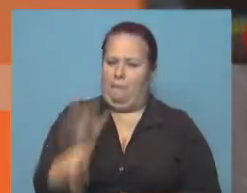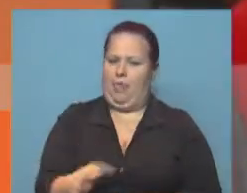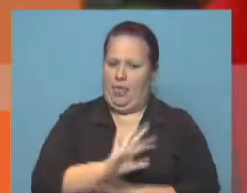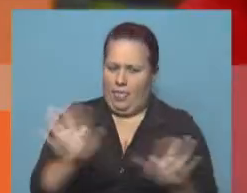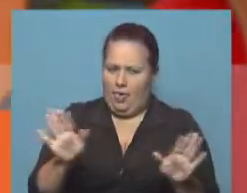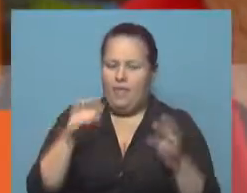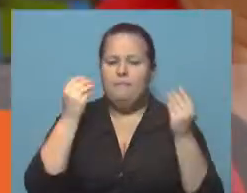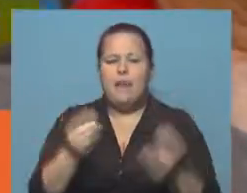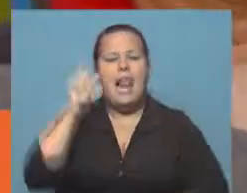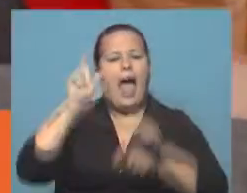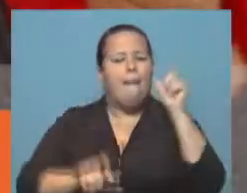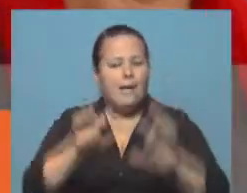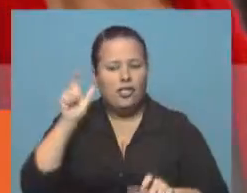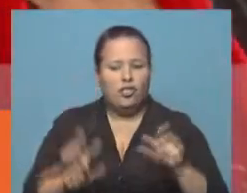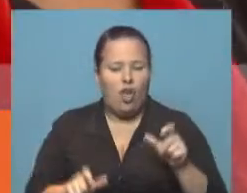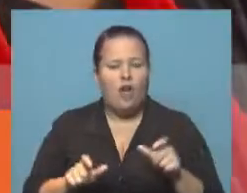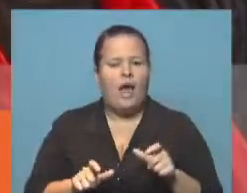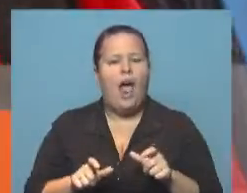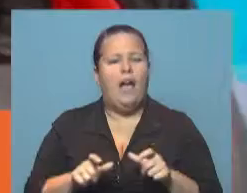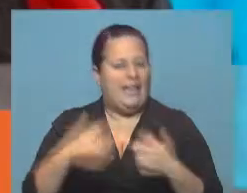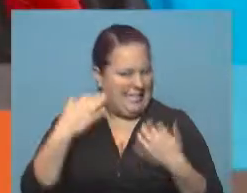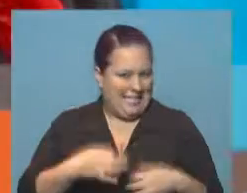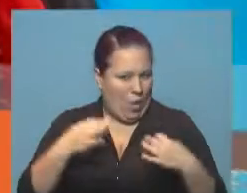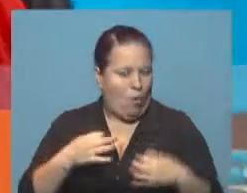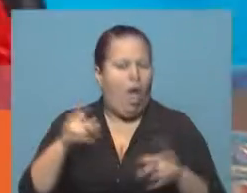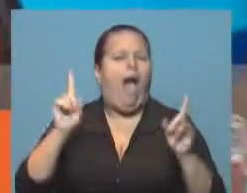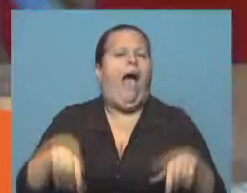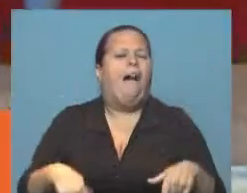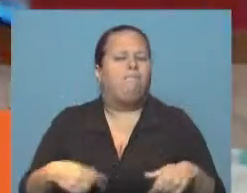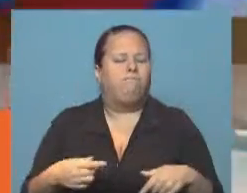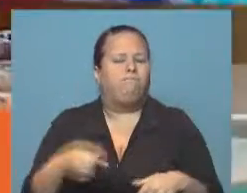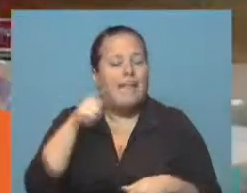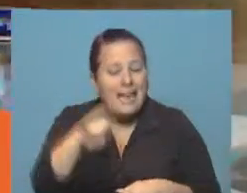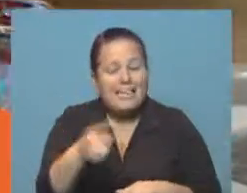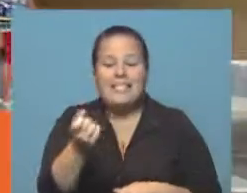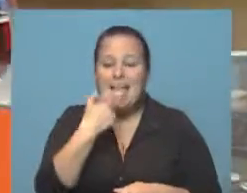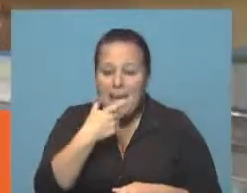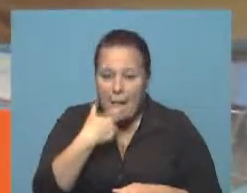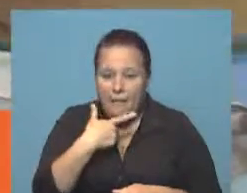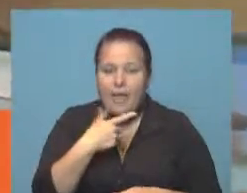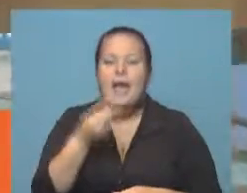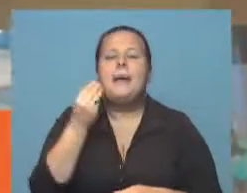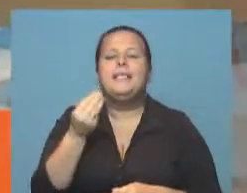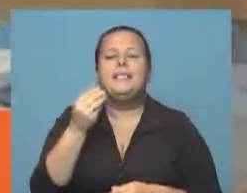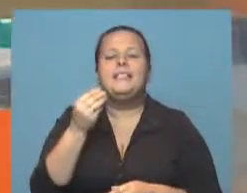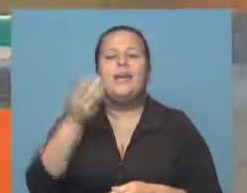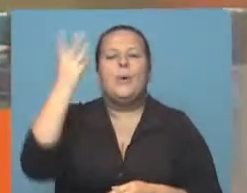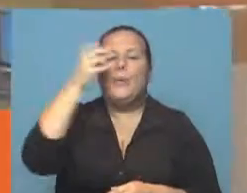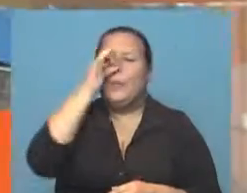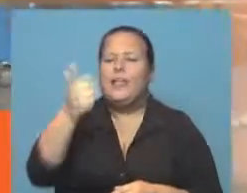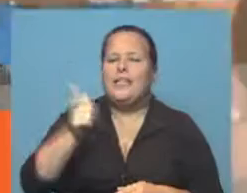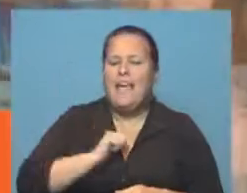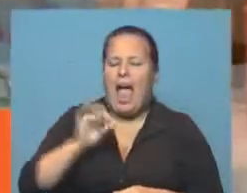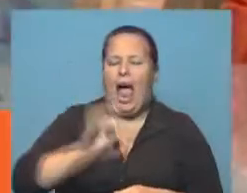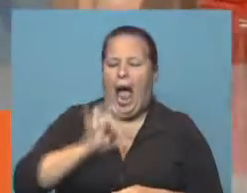evidencia. La gente muy probablemente no sepa que ese medicamento está hace 26